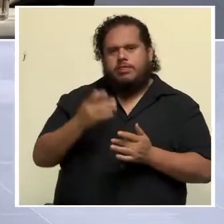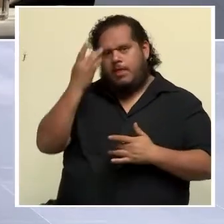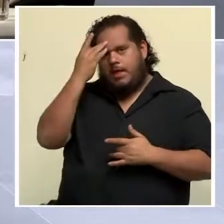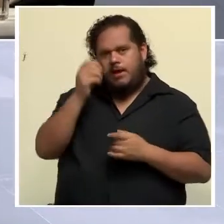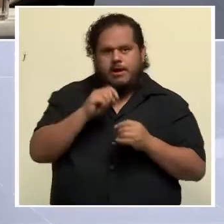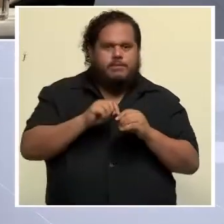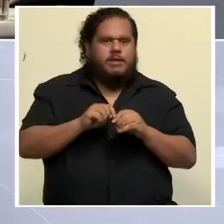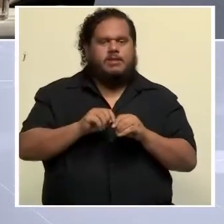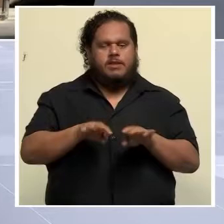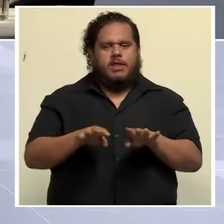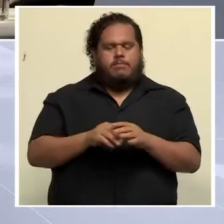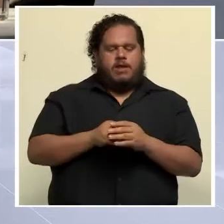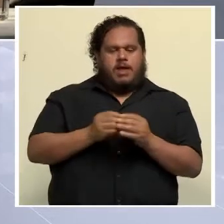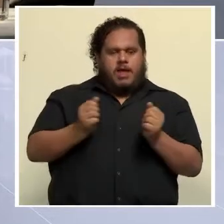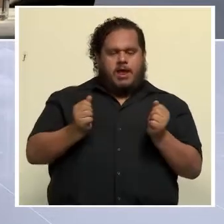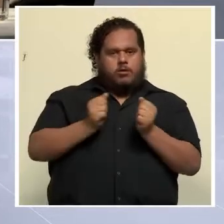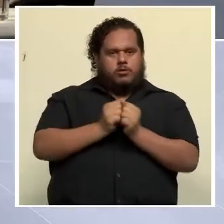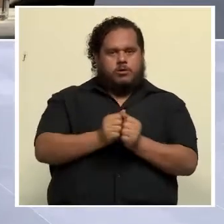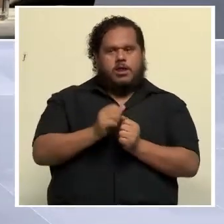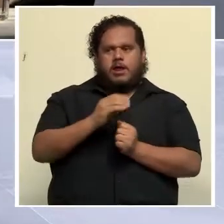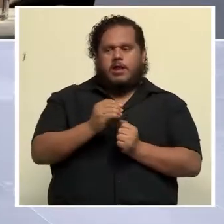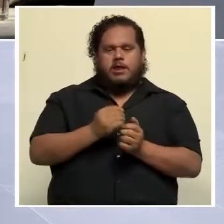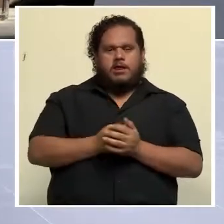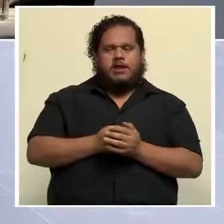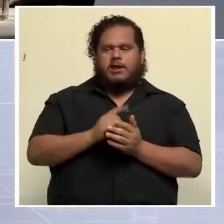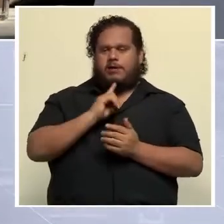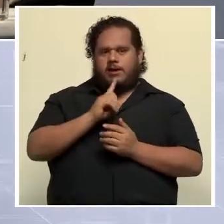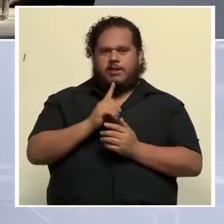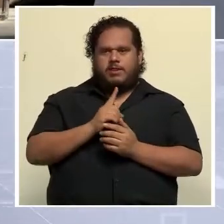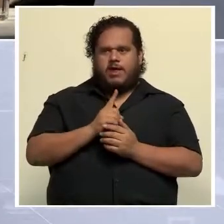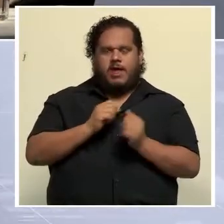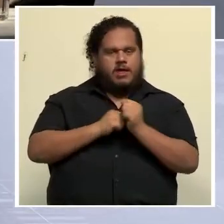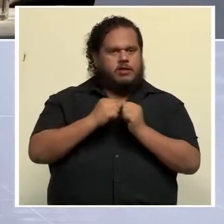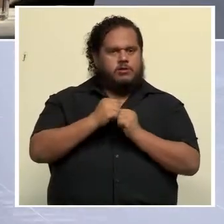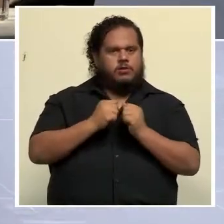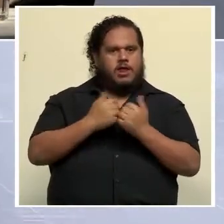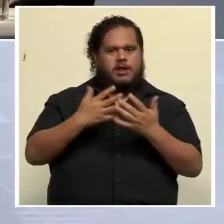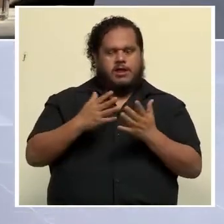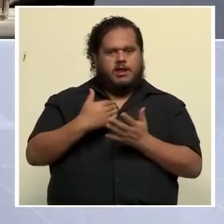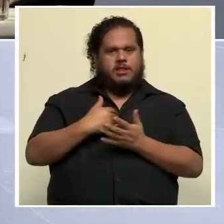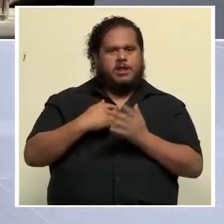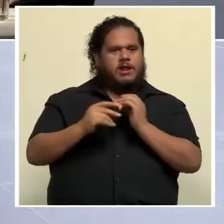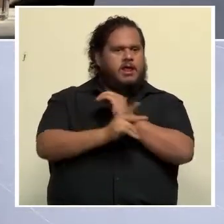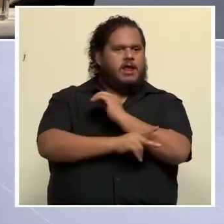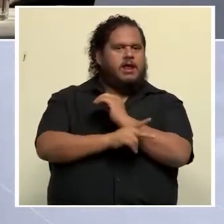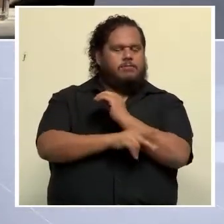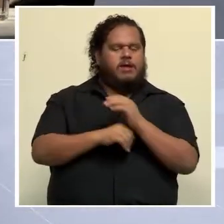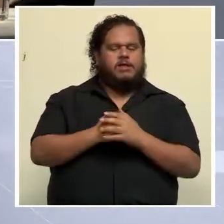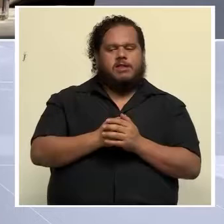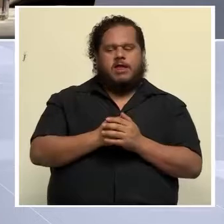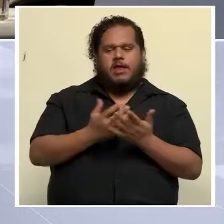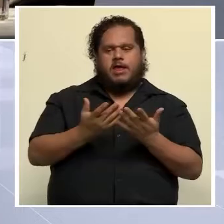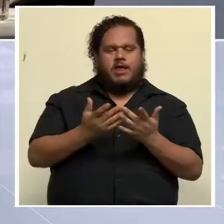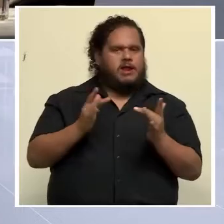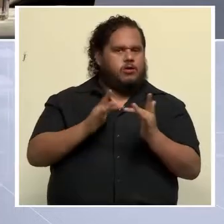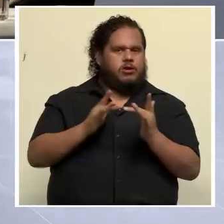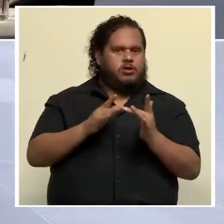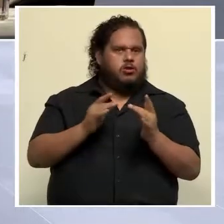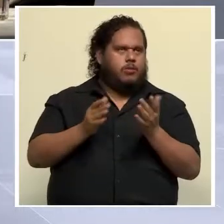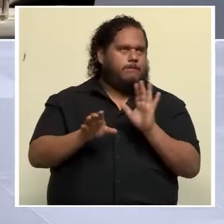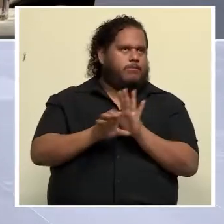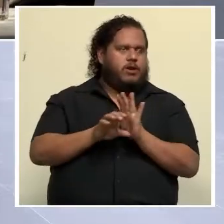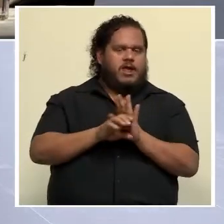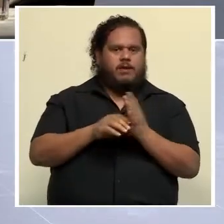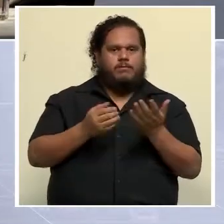pandemia en lo coyuntural y la realidad estructural que ya arrastra el país en la desconexión, por ejemplo, de la posibilidad